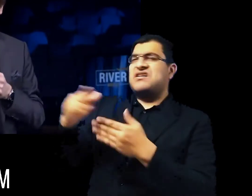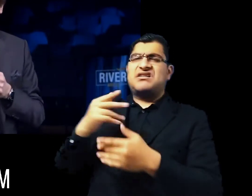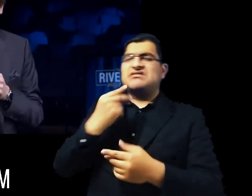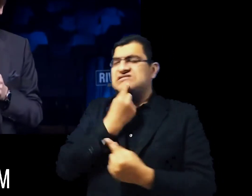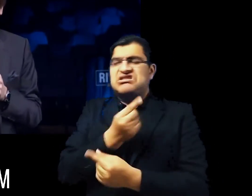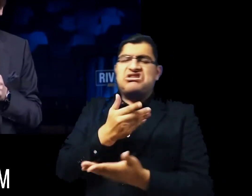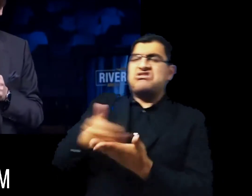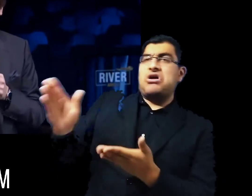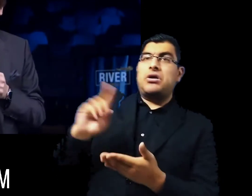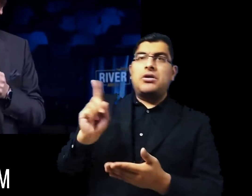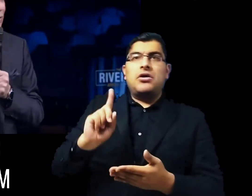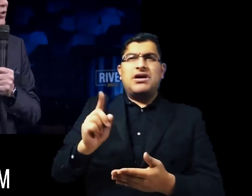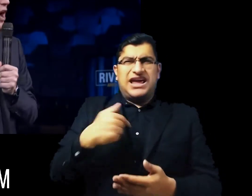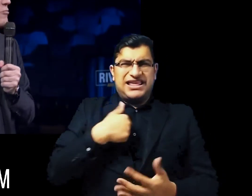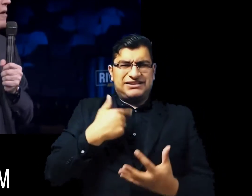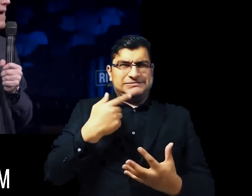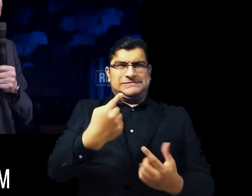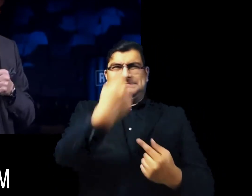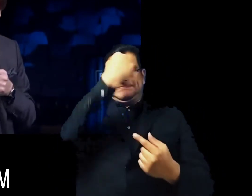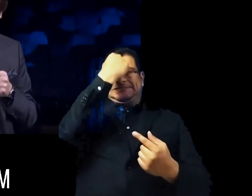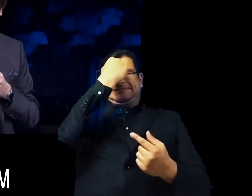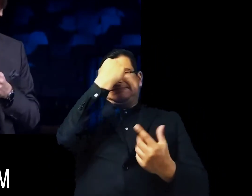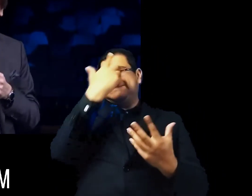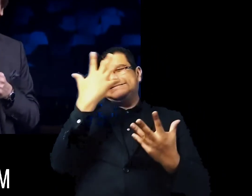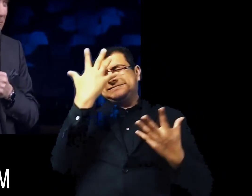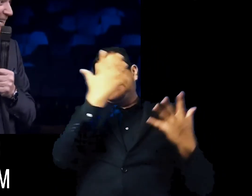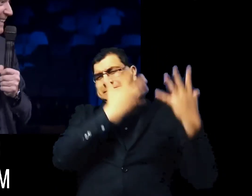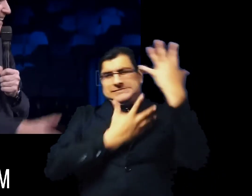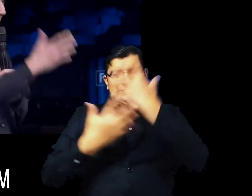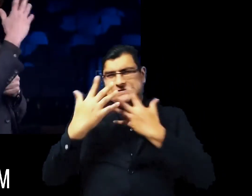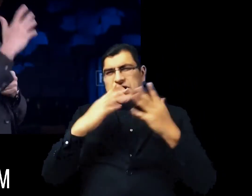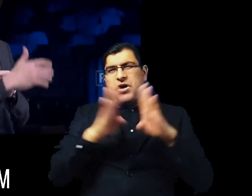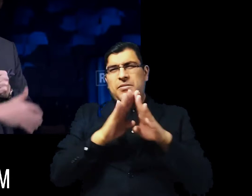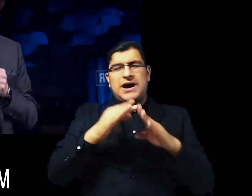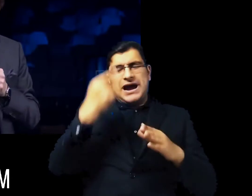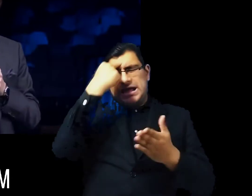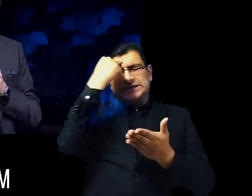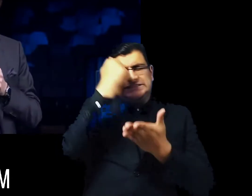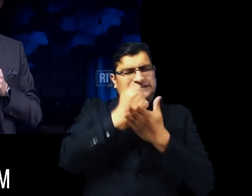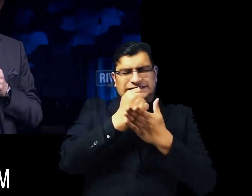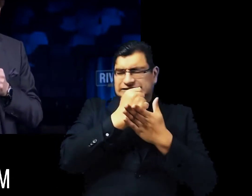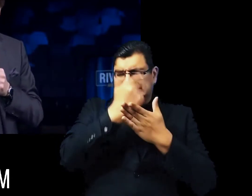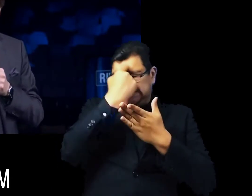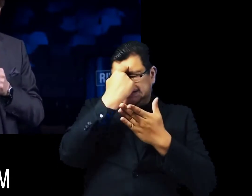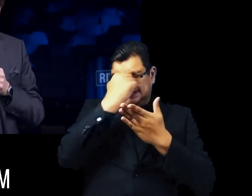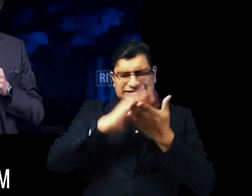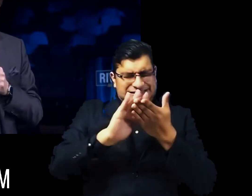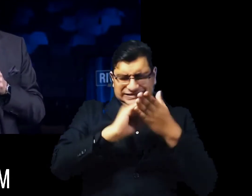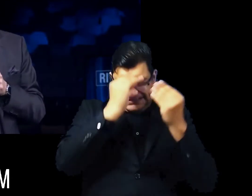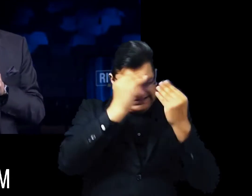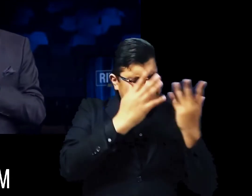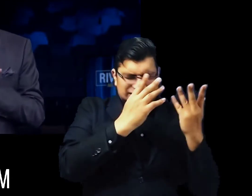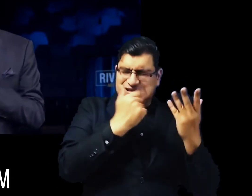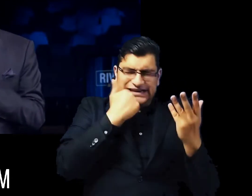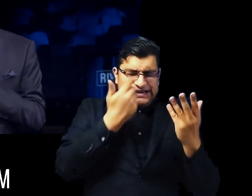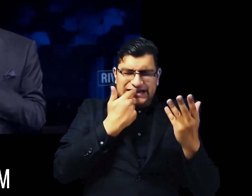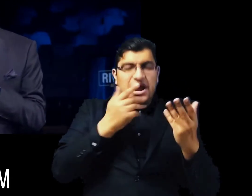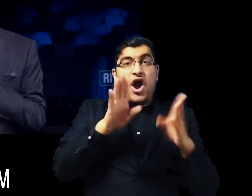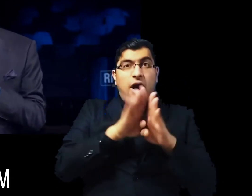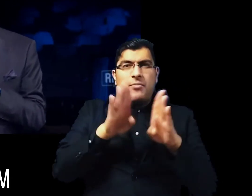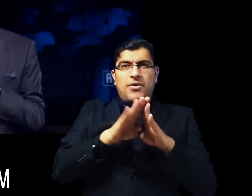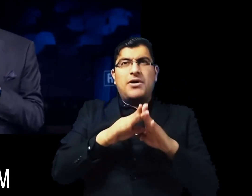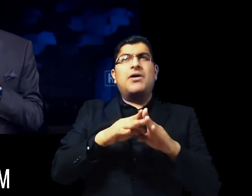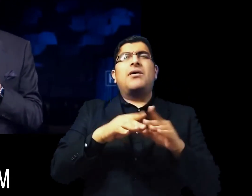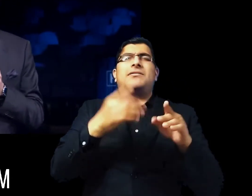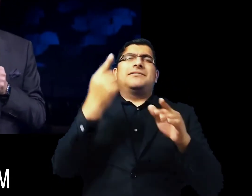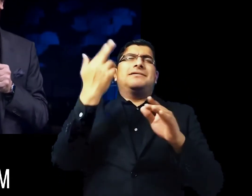revuelve los traumas más profundos que pretendí que ya no existían. Principalmente cuando es basado en